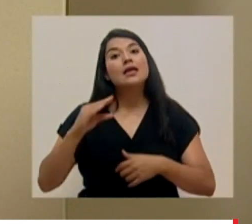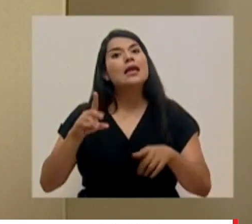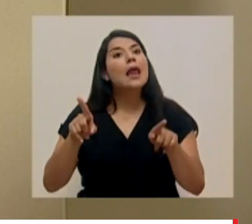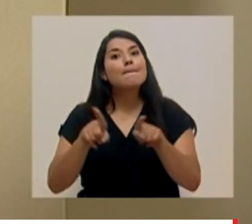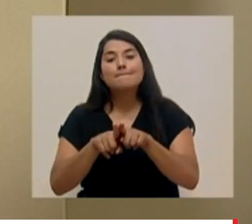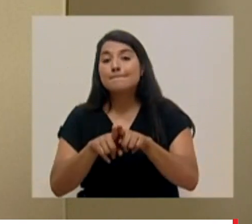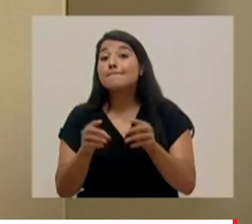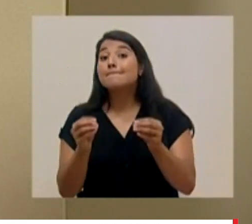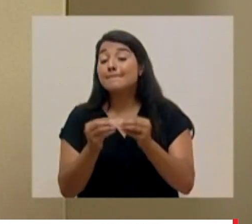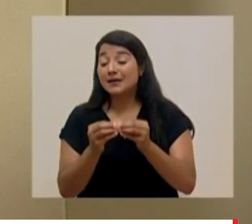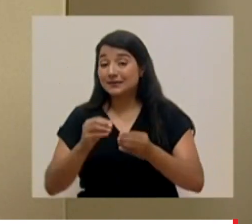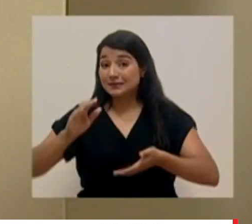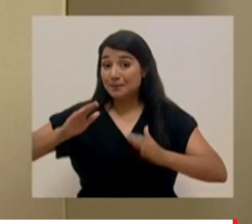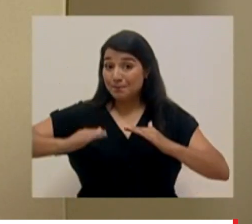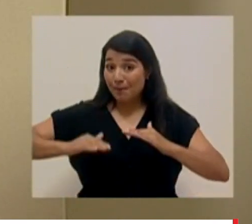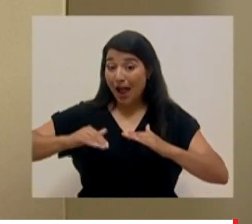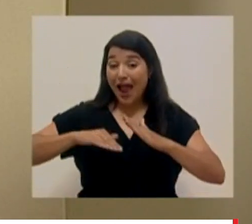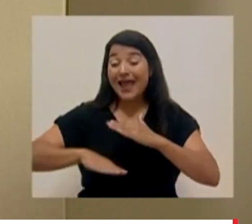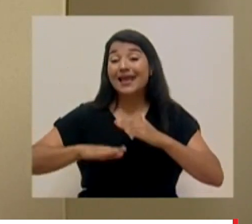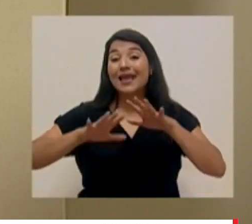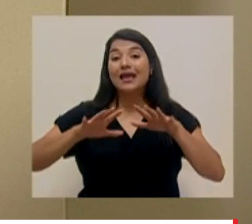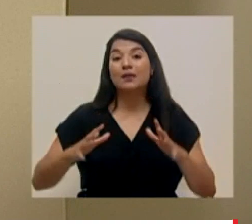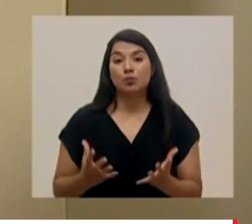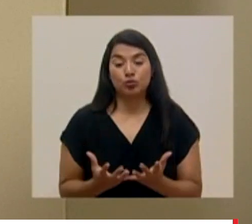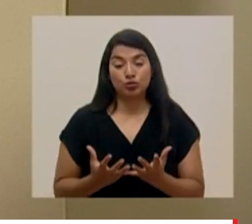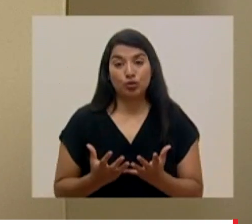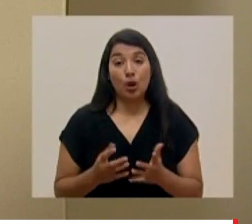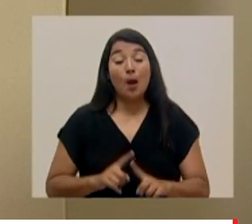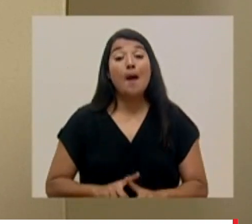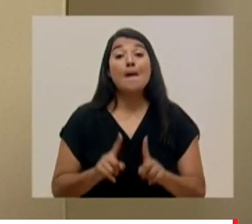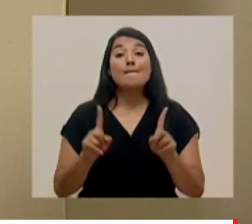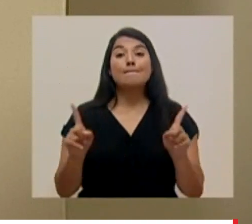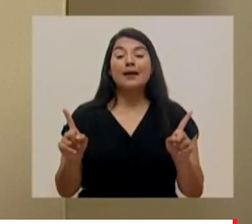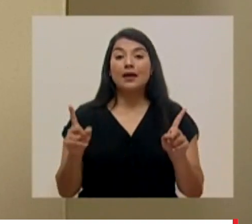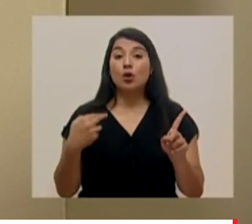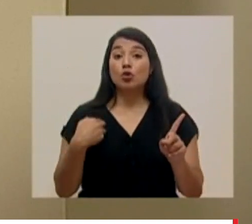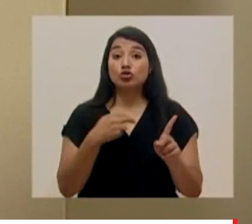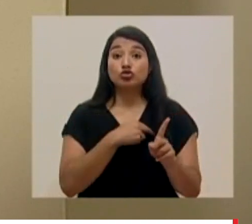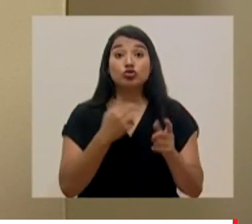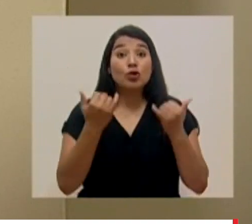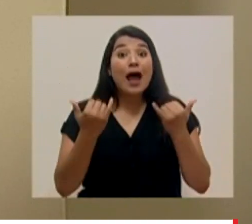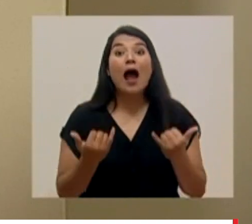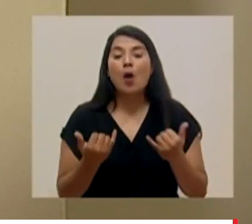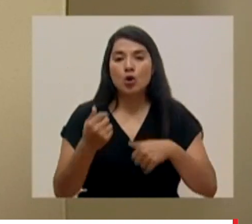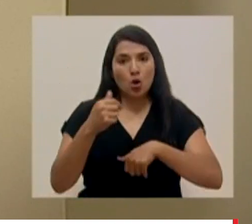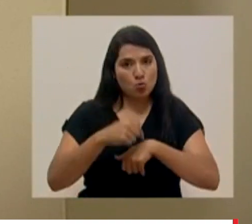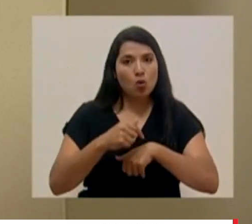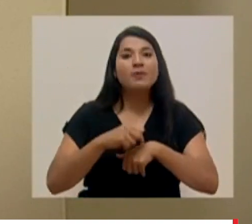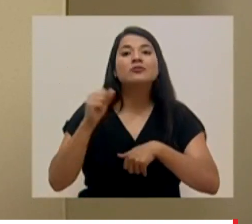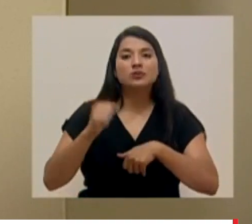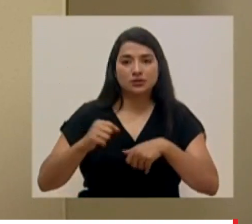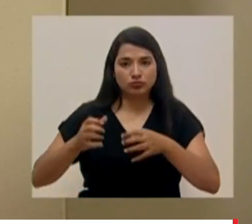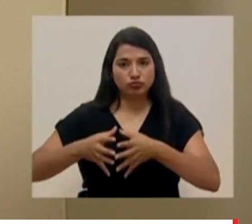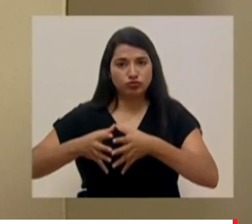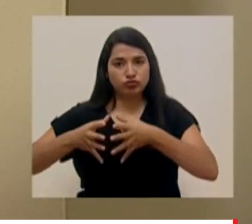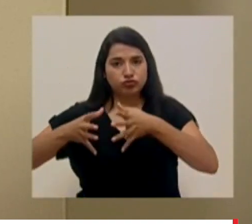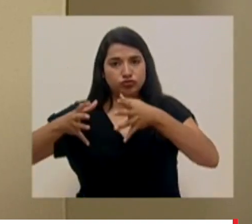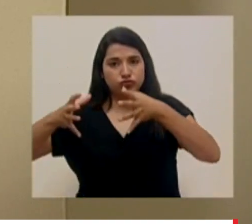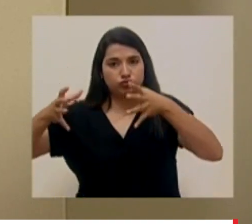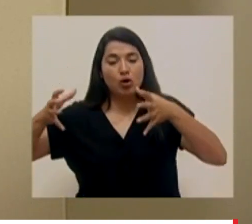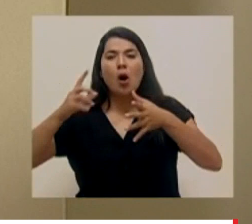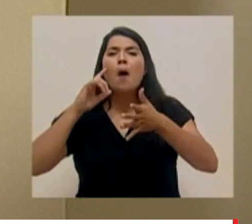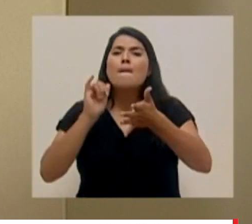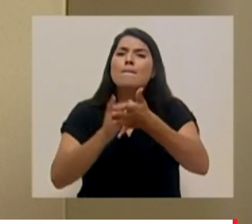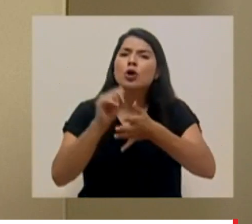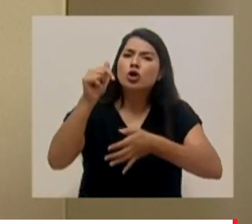bajas del mundo. Pero estamos efectivamente en una curva creciente, y por eso el llamado a la